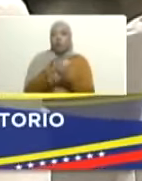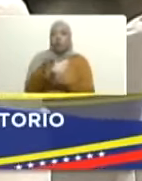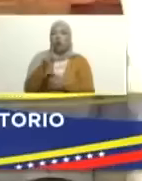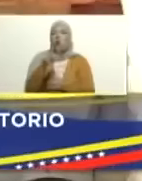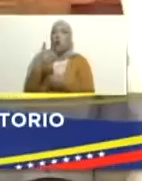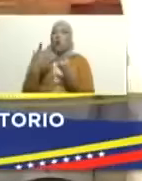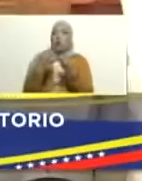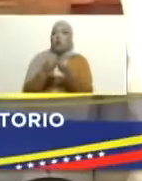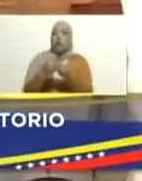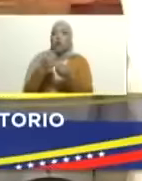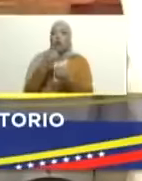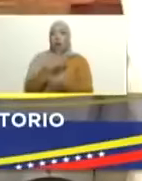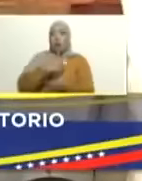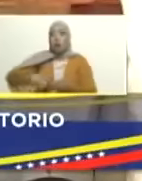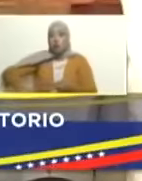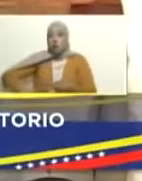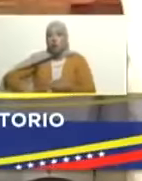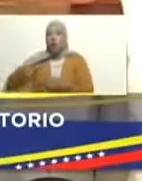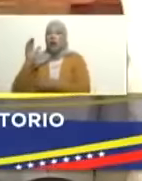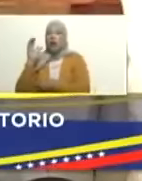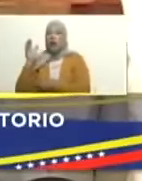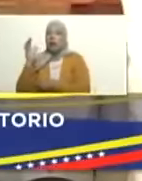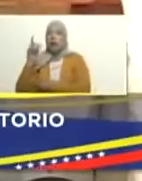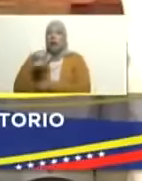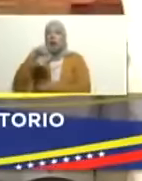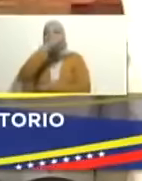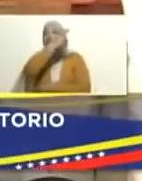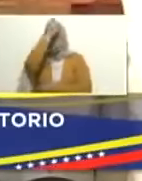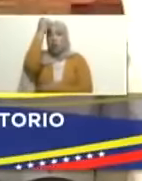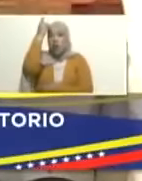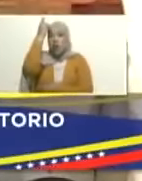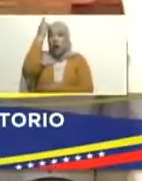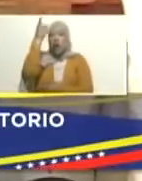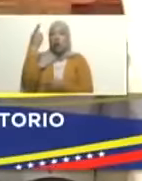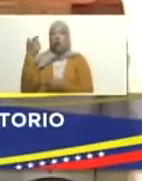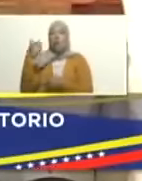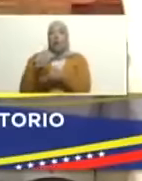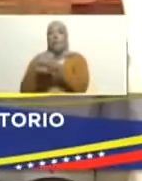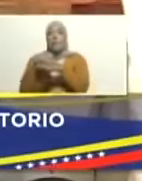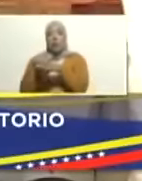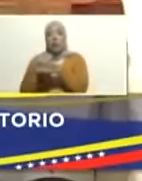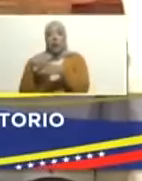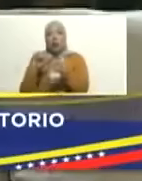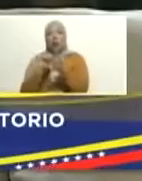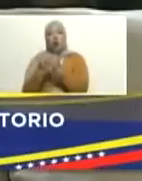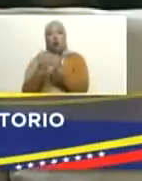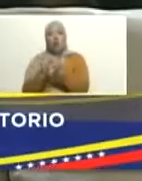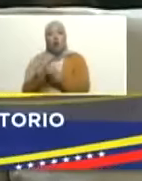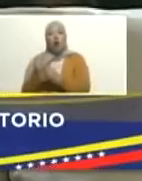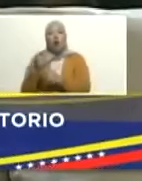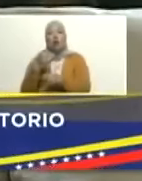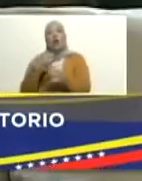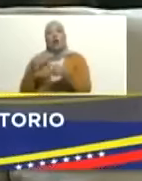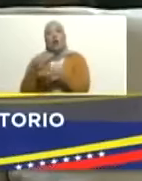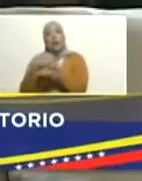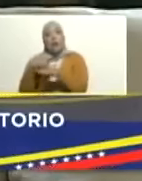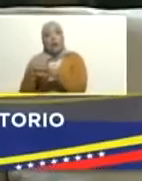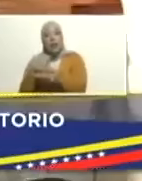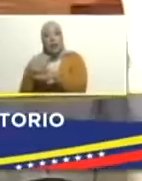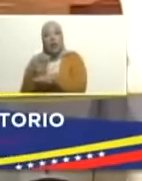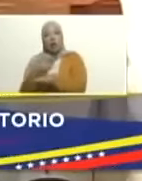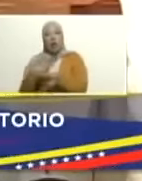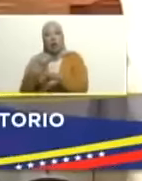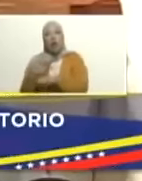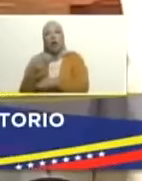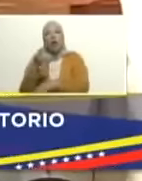conversando con Jorge Rodríguez, con Diosdado, con Héctor, y recordábamos todos los esfuerzos de diálogo